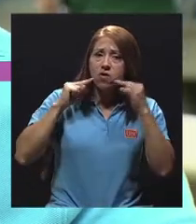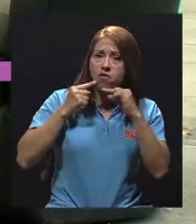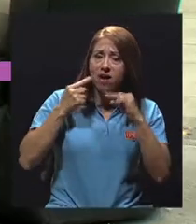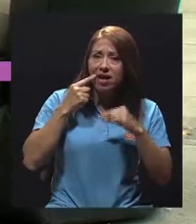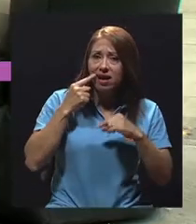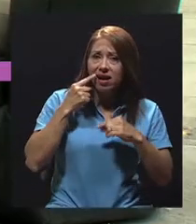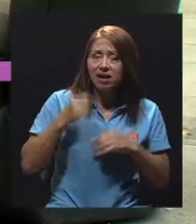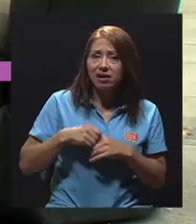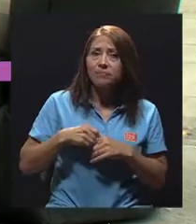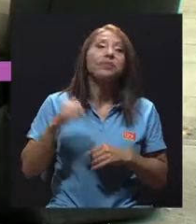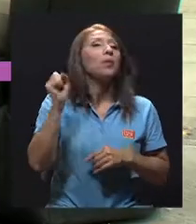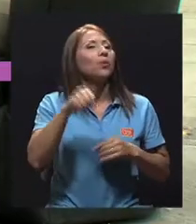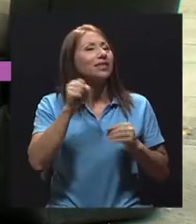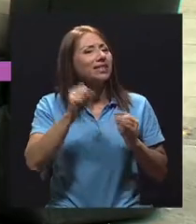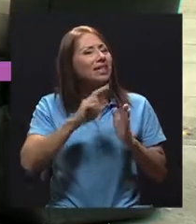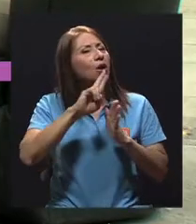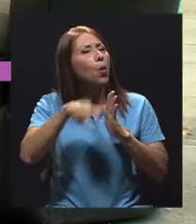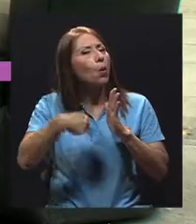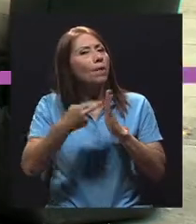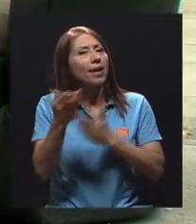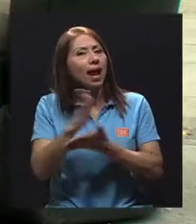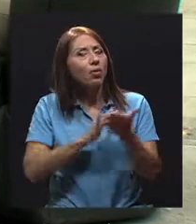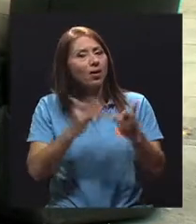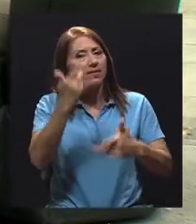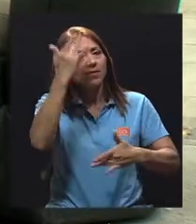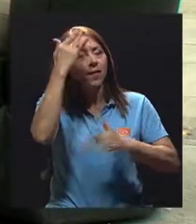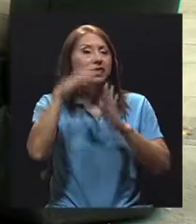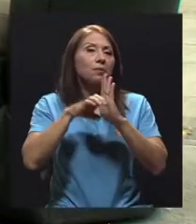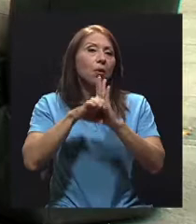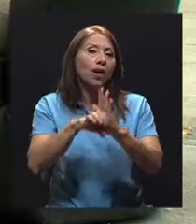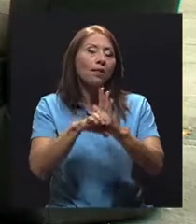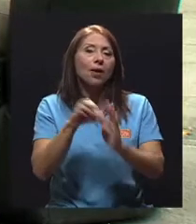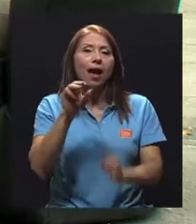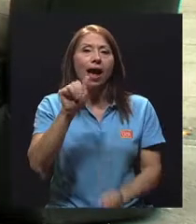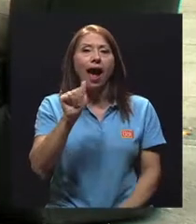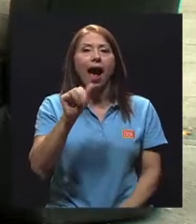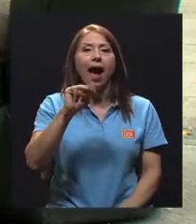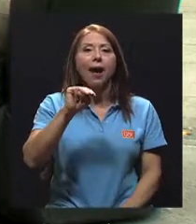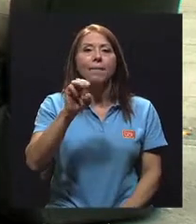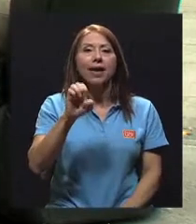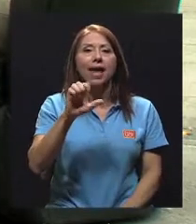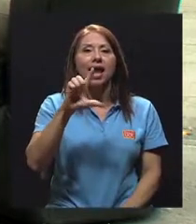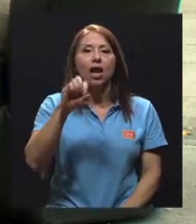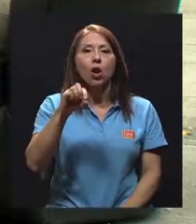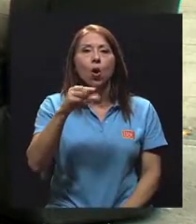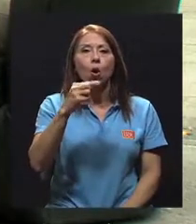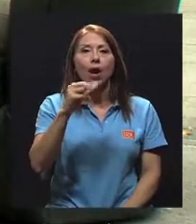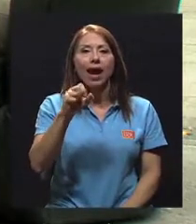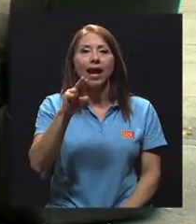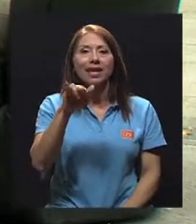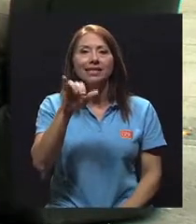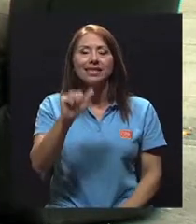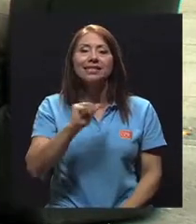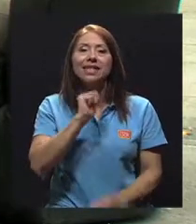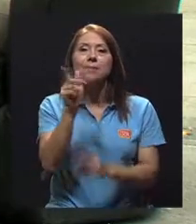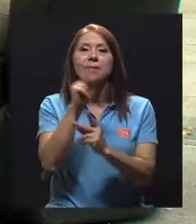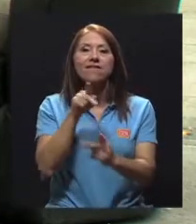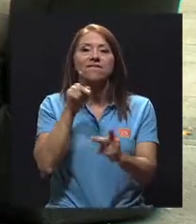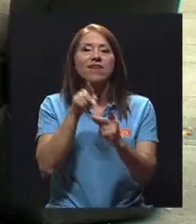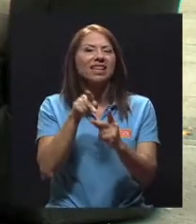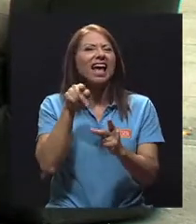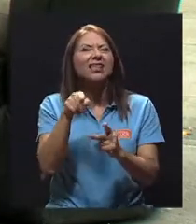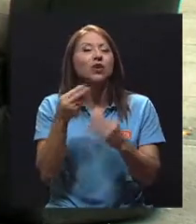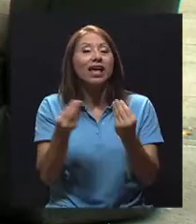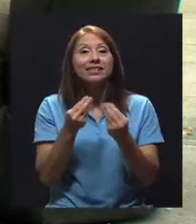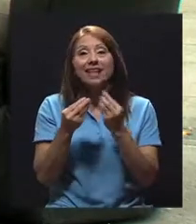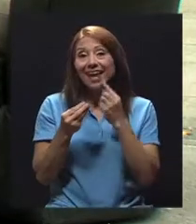dental? Sí juega un papel en algunas enfermedades como la amelogénesis imperfecta, que es una malformación del